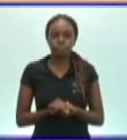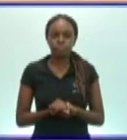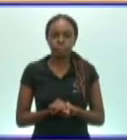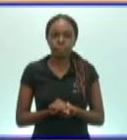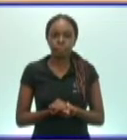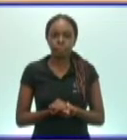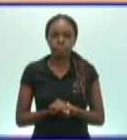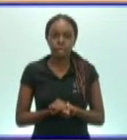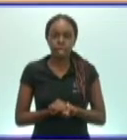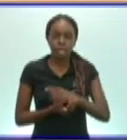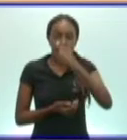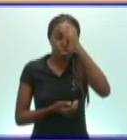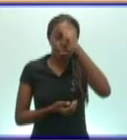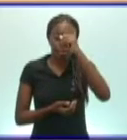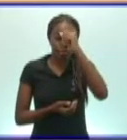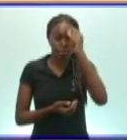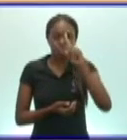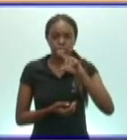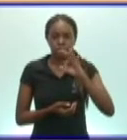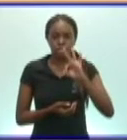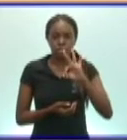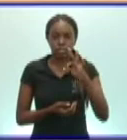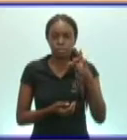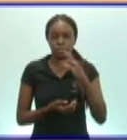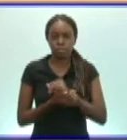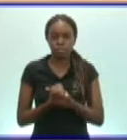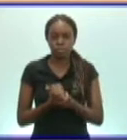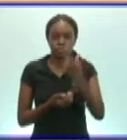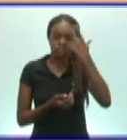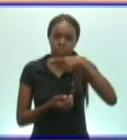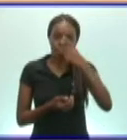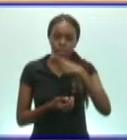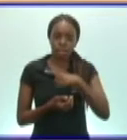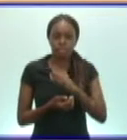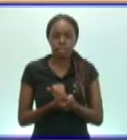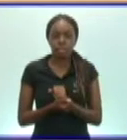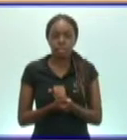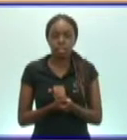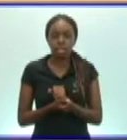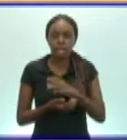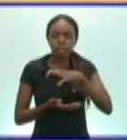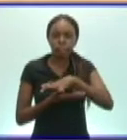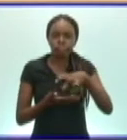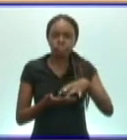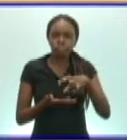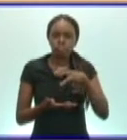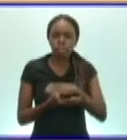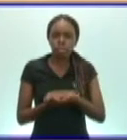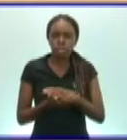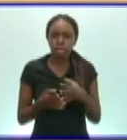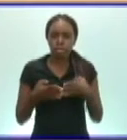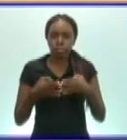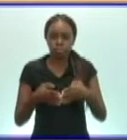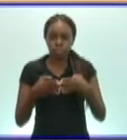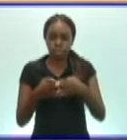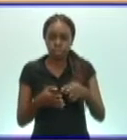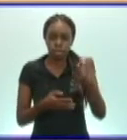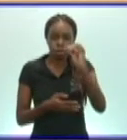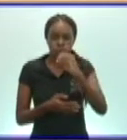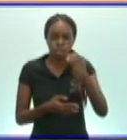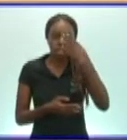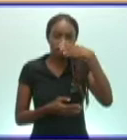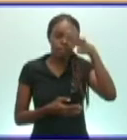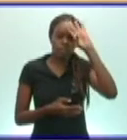El domingo 18 de abril de 1819, en la villa de San Salvador de Bayamo, en el oriente de Cuba,